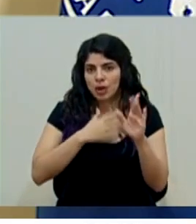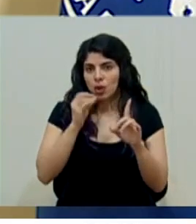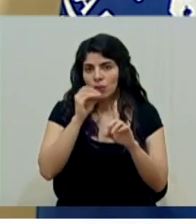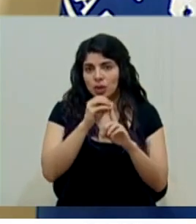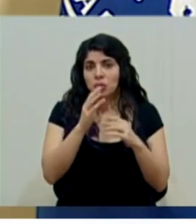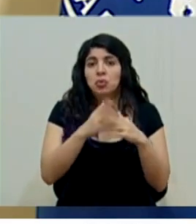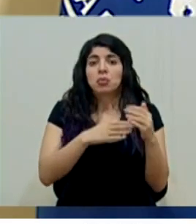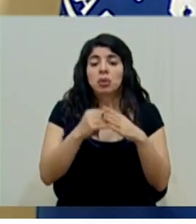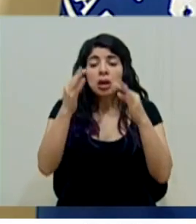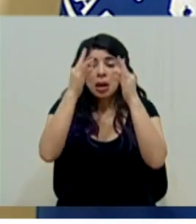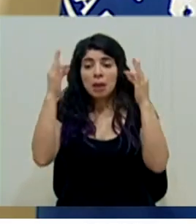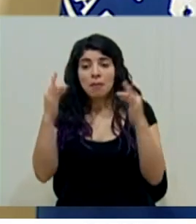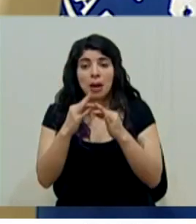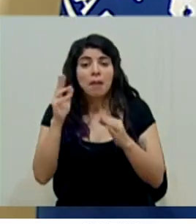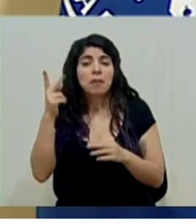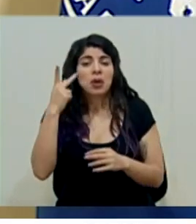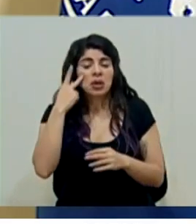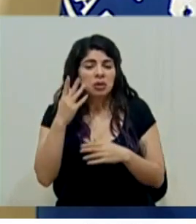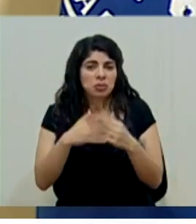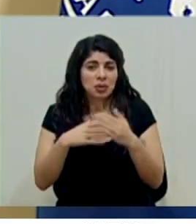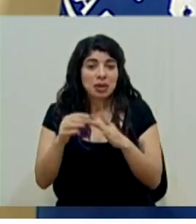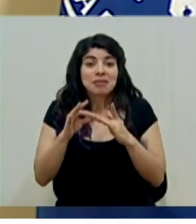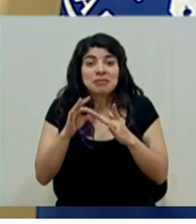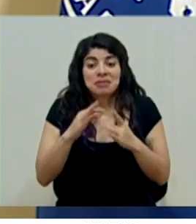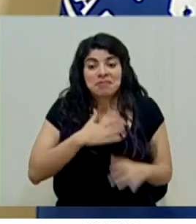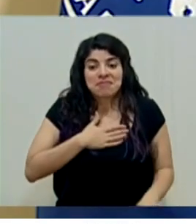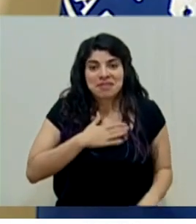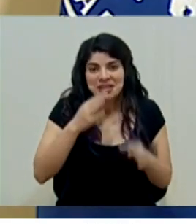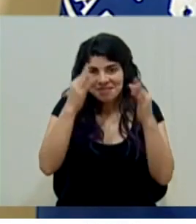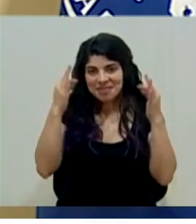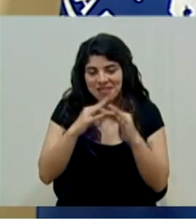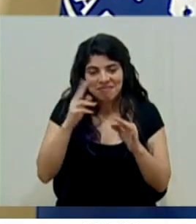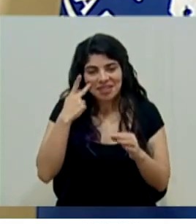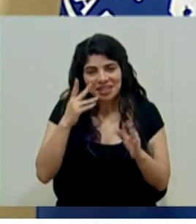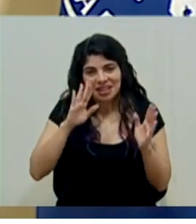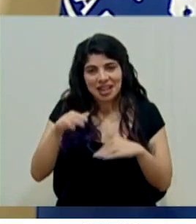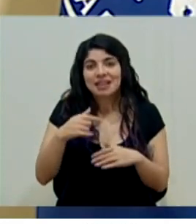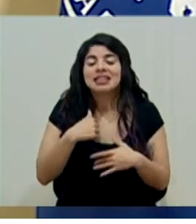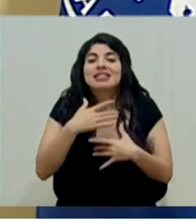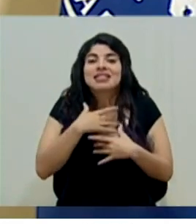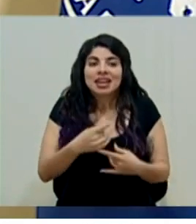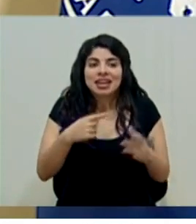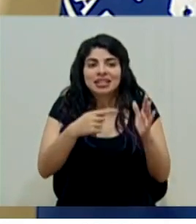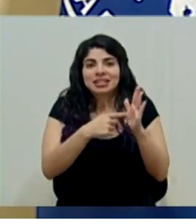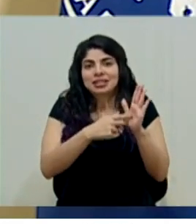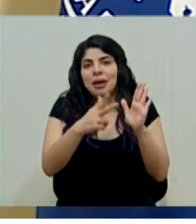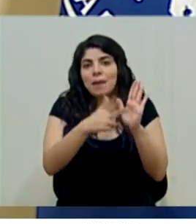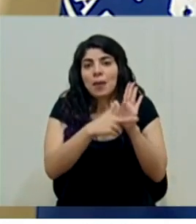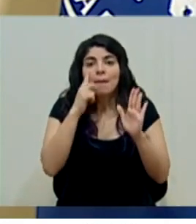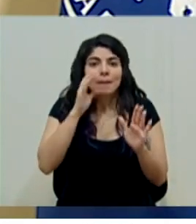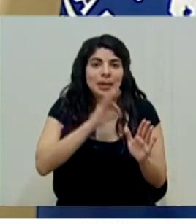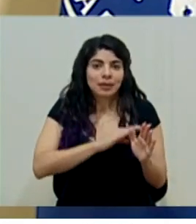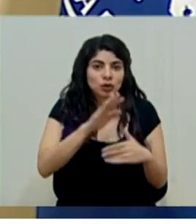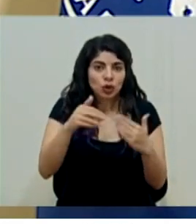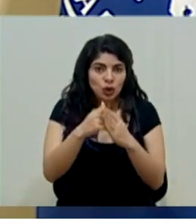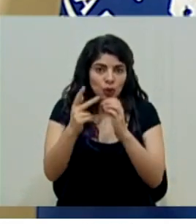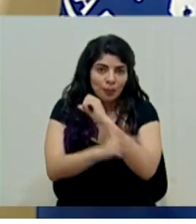independientemente del capital político de nadie, particularmente el propio. Necesitamos que esto se apruebe por el bien del país.